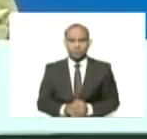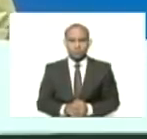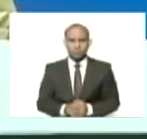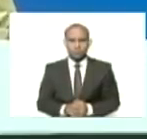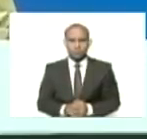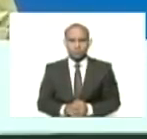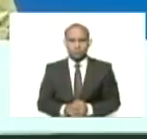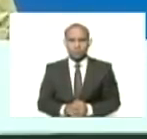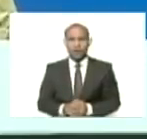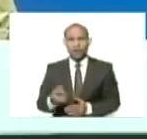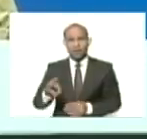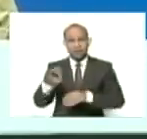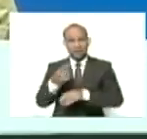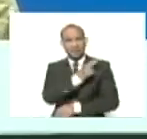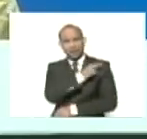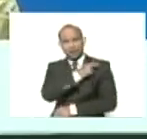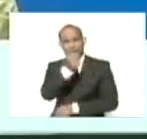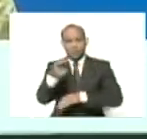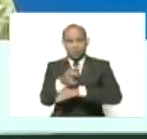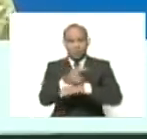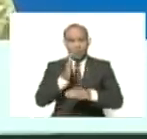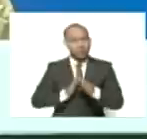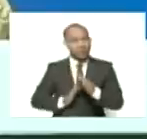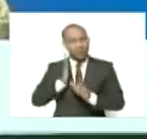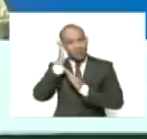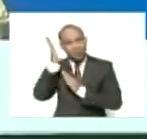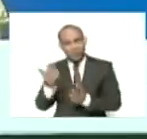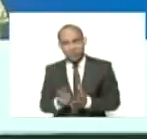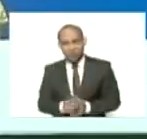¡Es Nahum! Nahum, ¿tú estabas dormido? No, Nahum no.